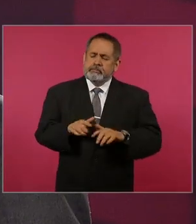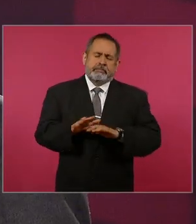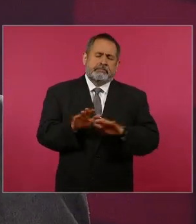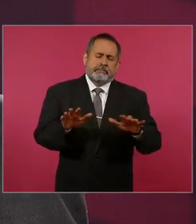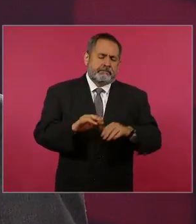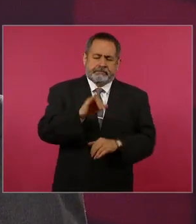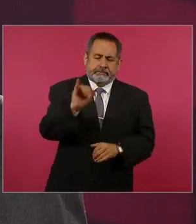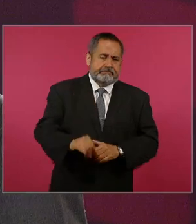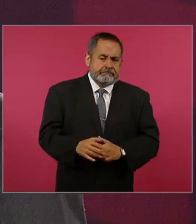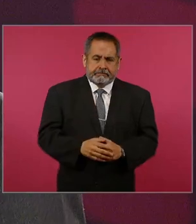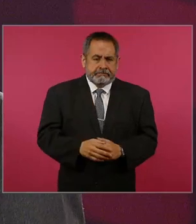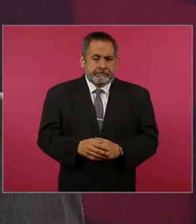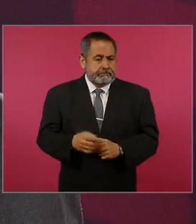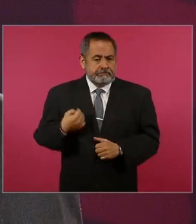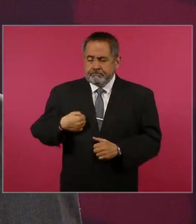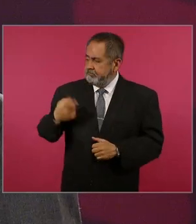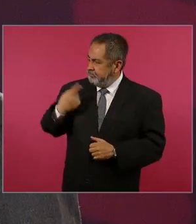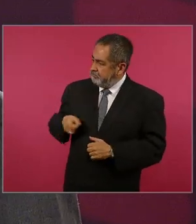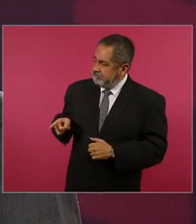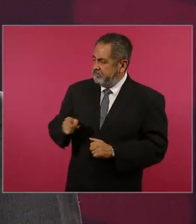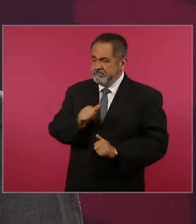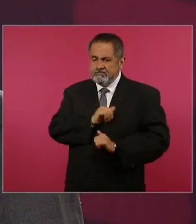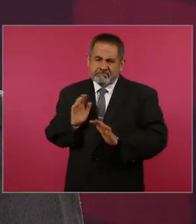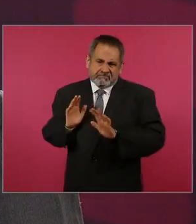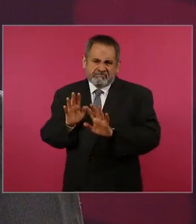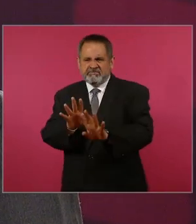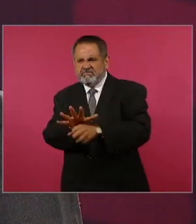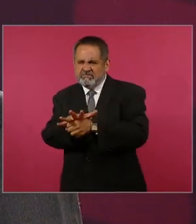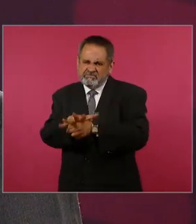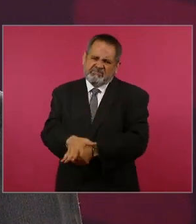no hay un Estado represor.